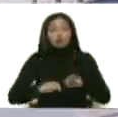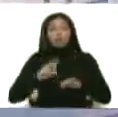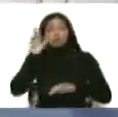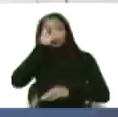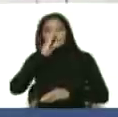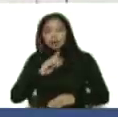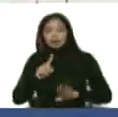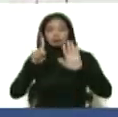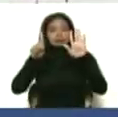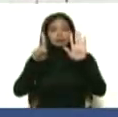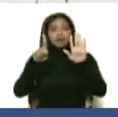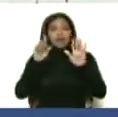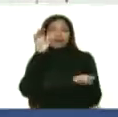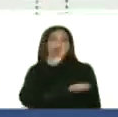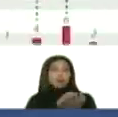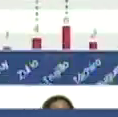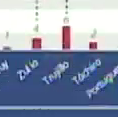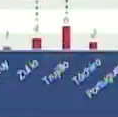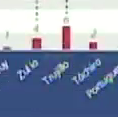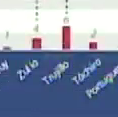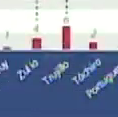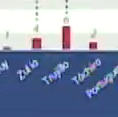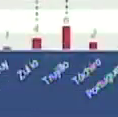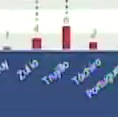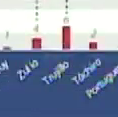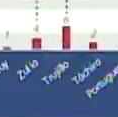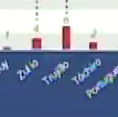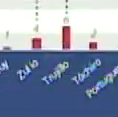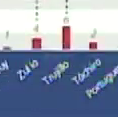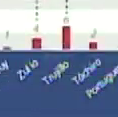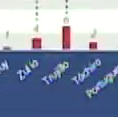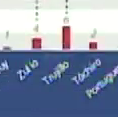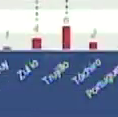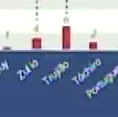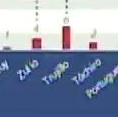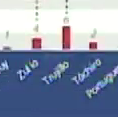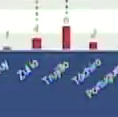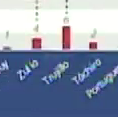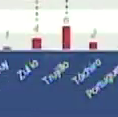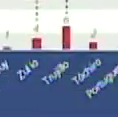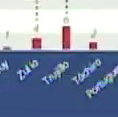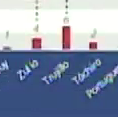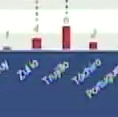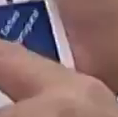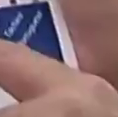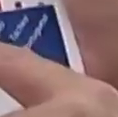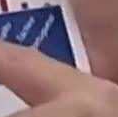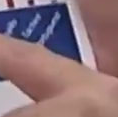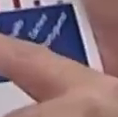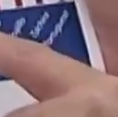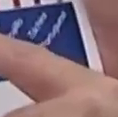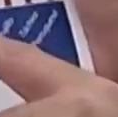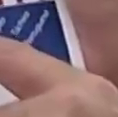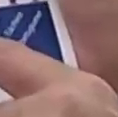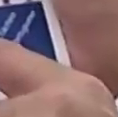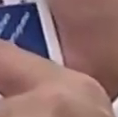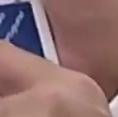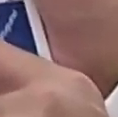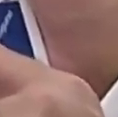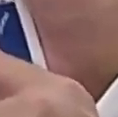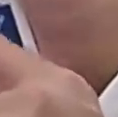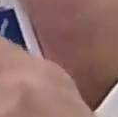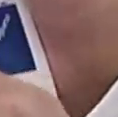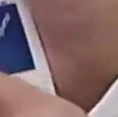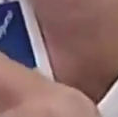Barinas, 6 casos en Nueva Esparta. Este caso de Nueva Esparta, también la gran mayoría, 5 de los 6 están